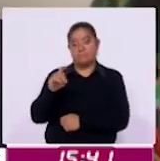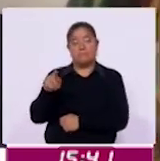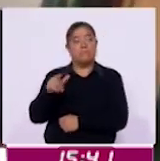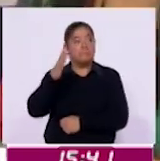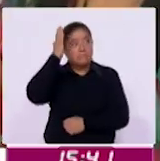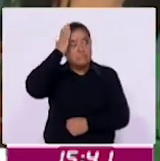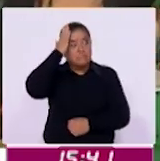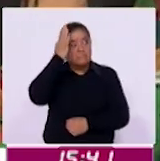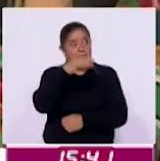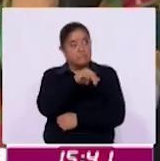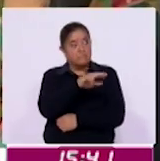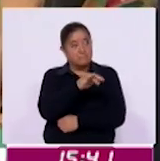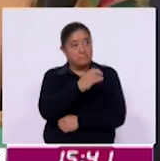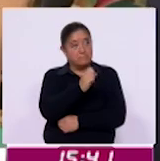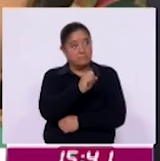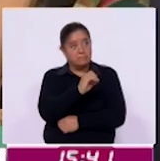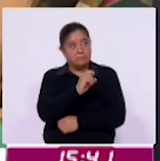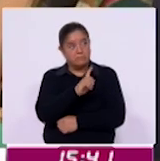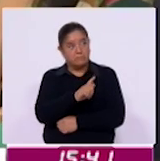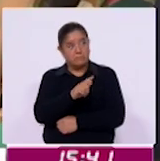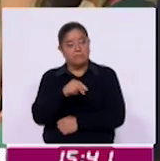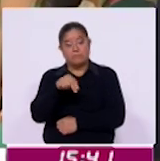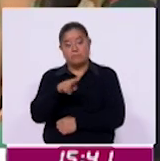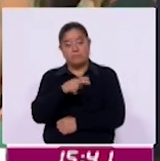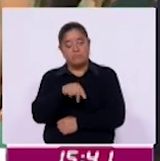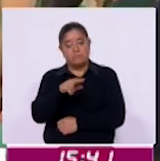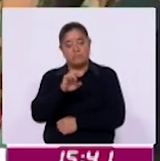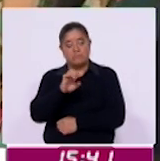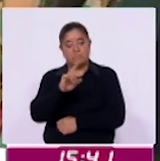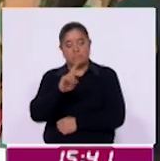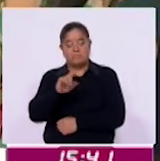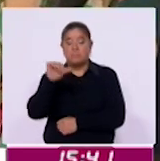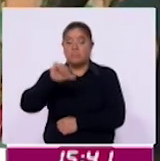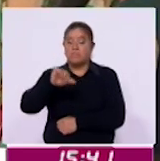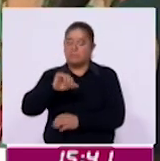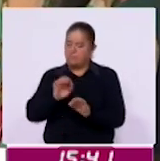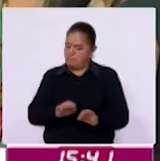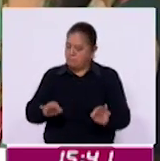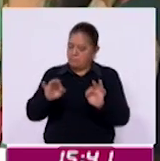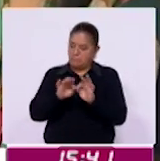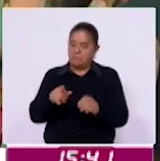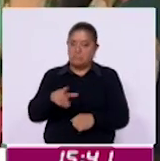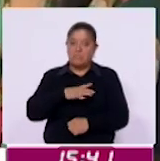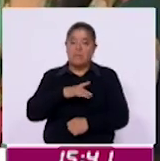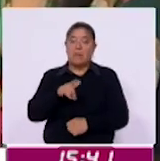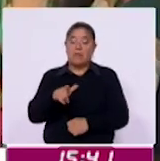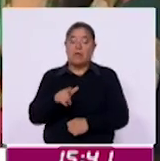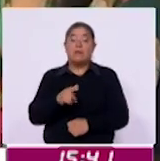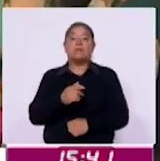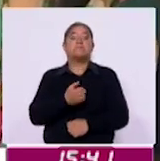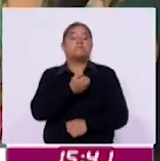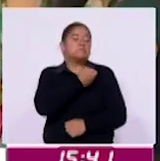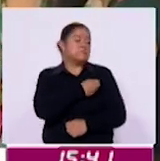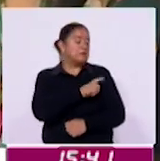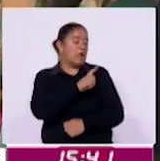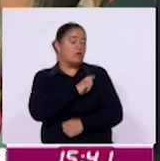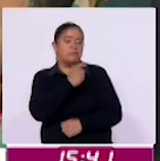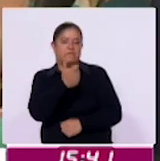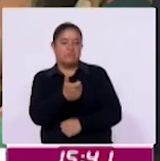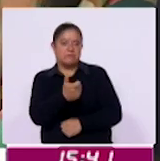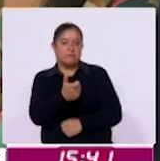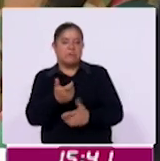Núñez, nos habla al respecto, sobre todo porque hoy más que nunca es importante tener una salud financiera total,